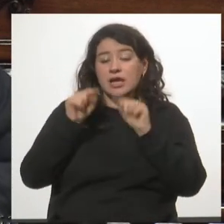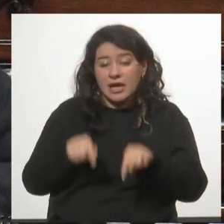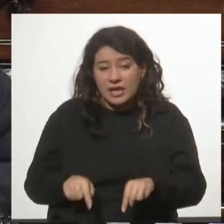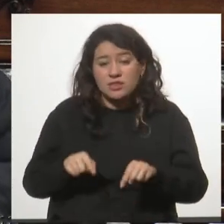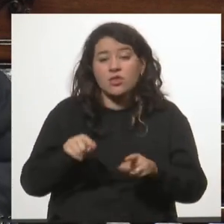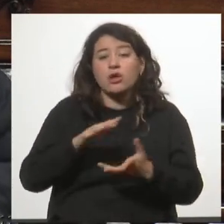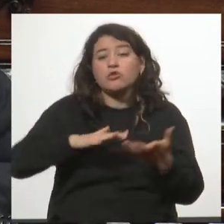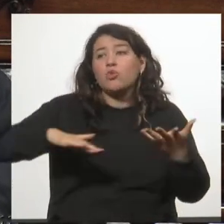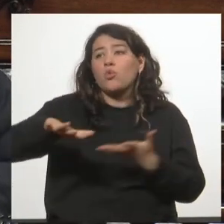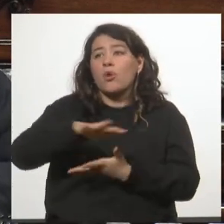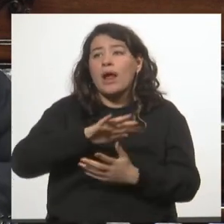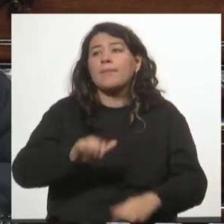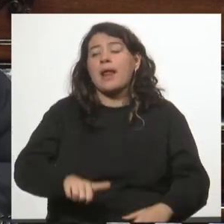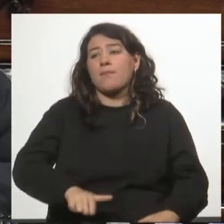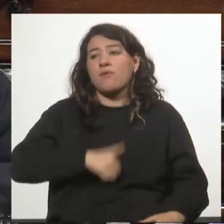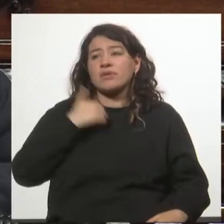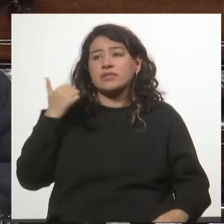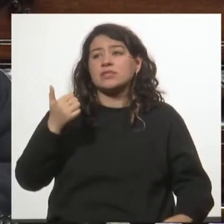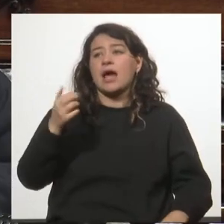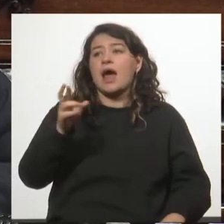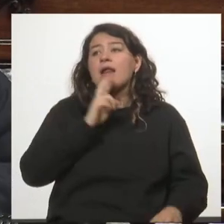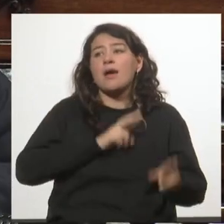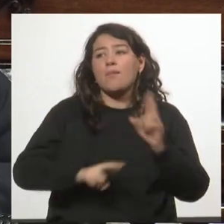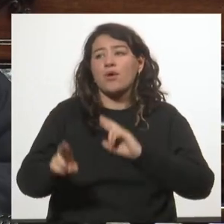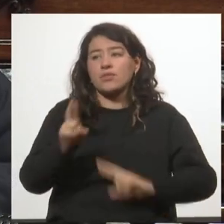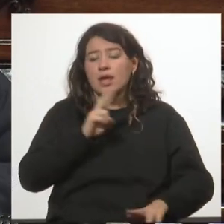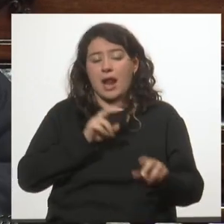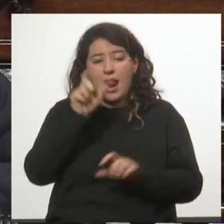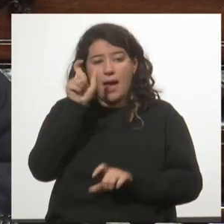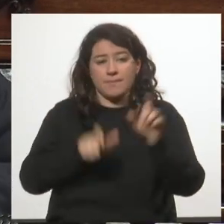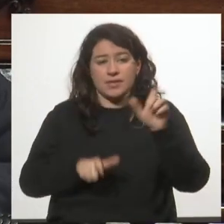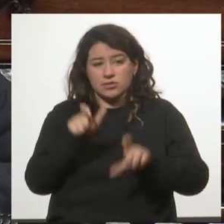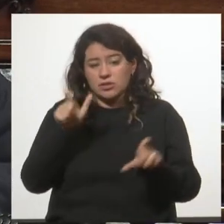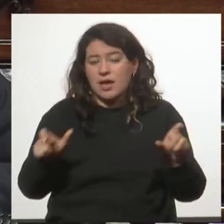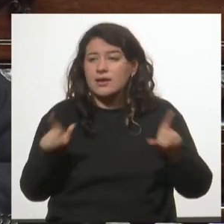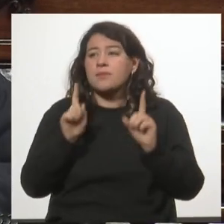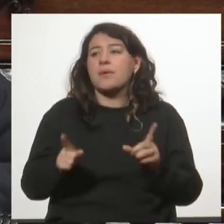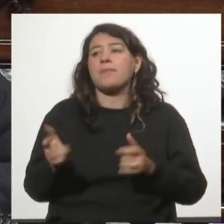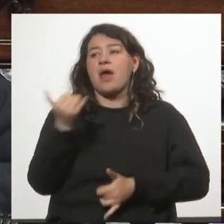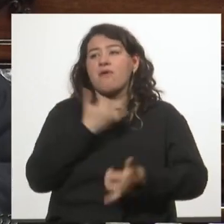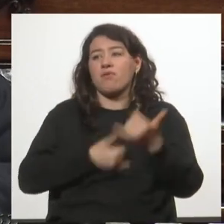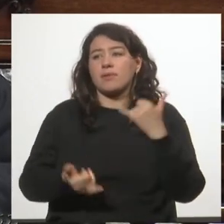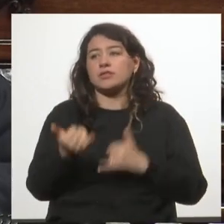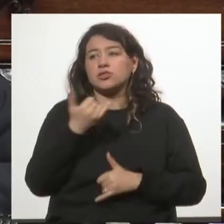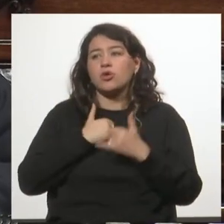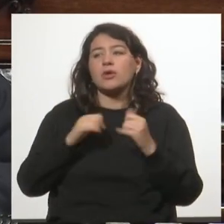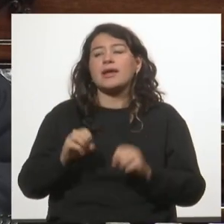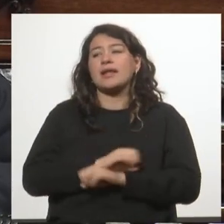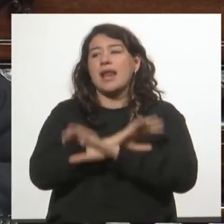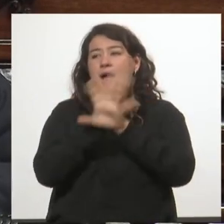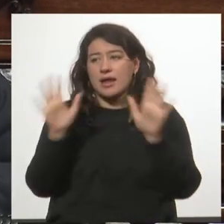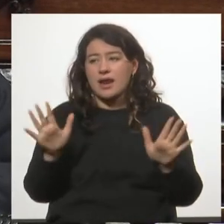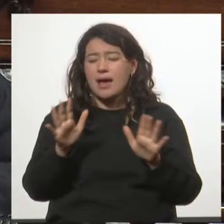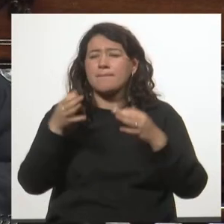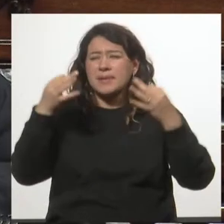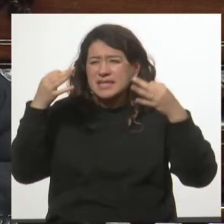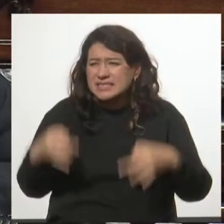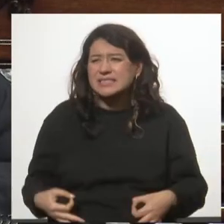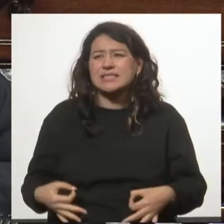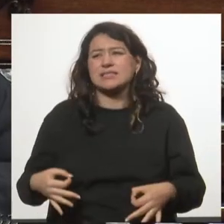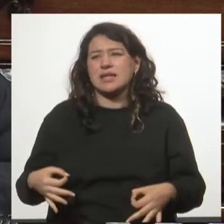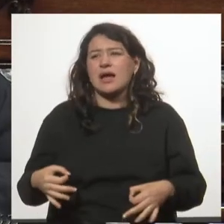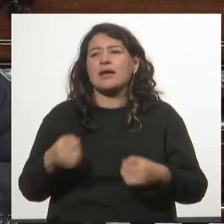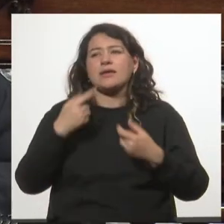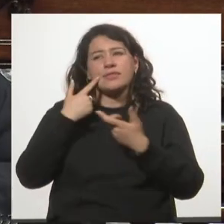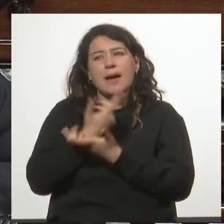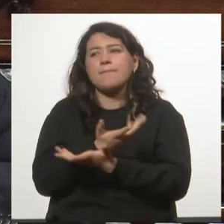lugar para dar respuestas a la gente y para dar información clara precisa y